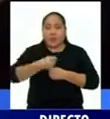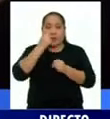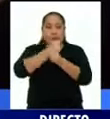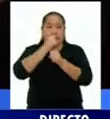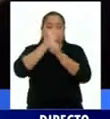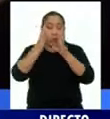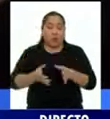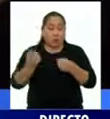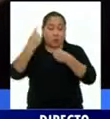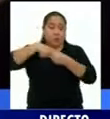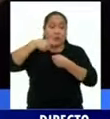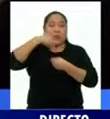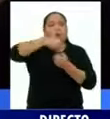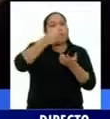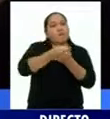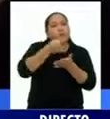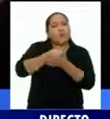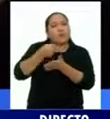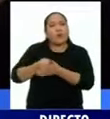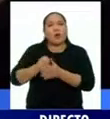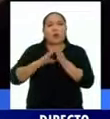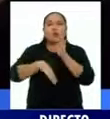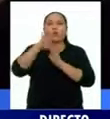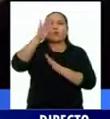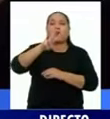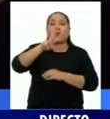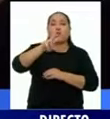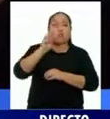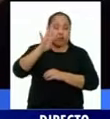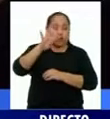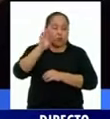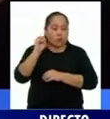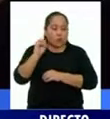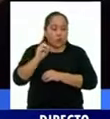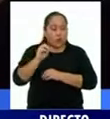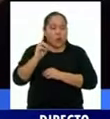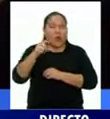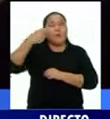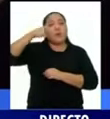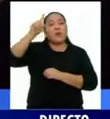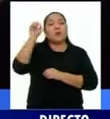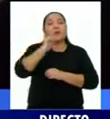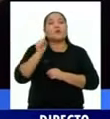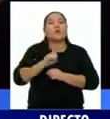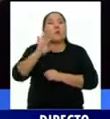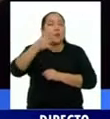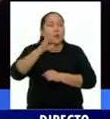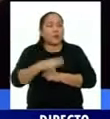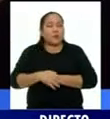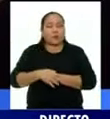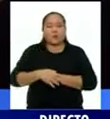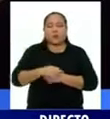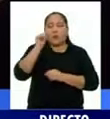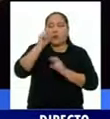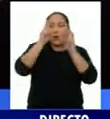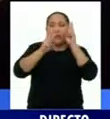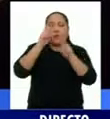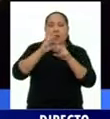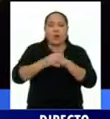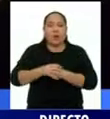con una inversión que al momento supera los 240 millones de soles, pero que se estima en alrededor de 800 millones